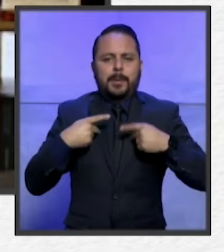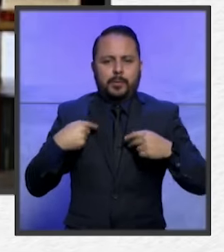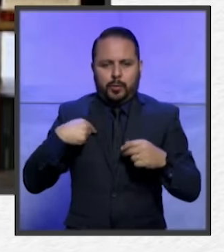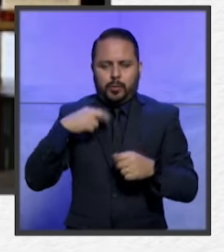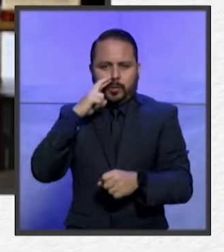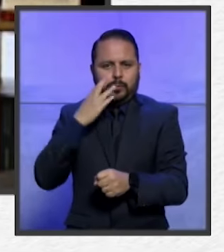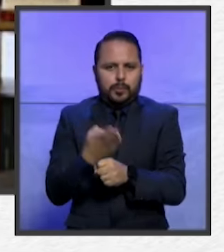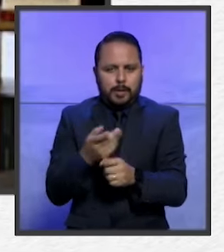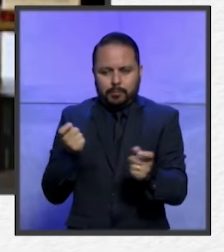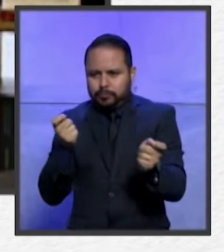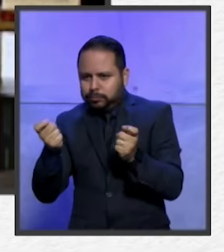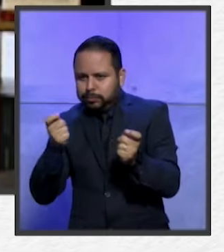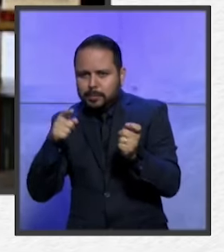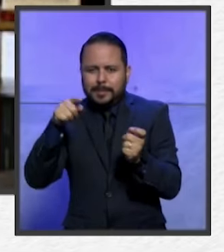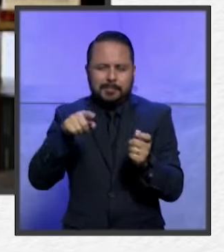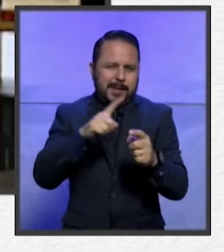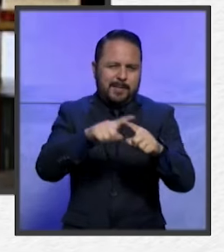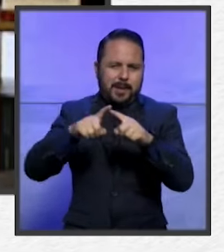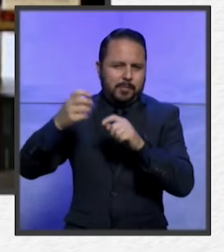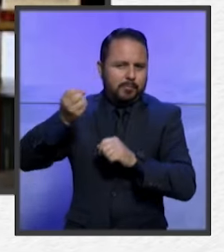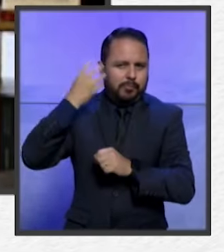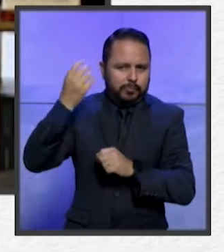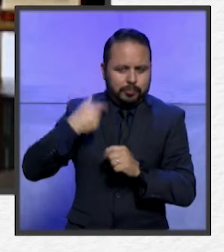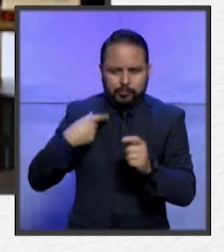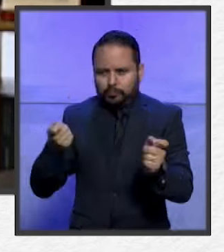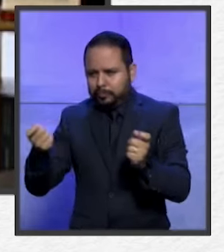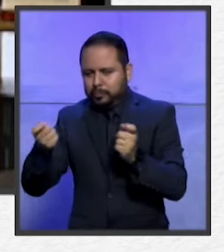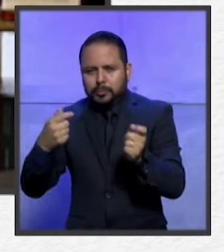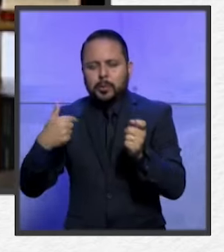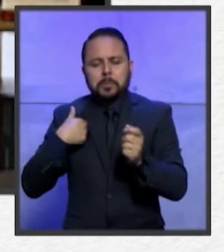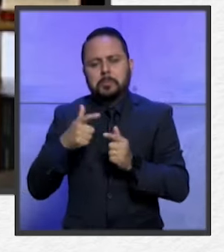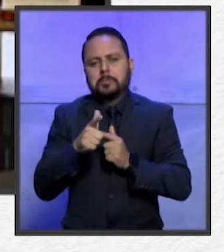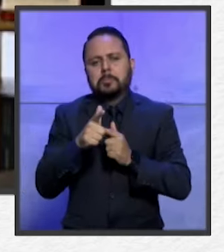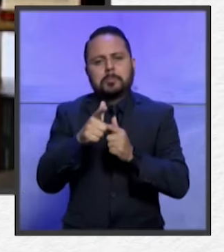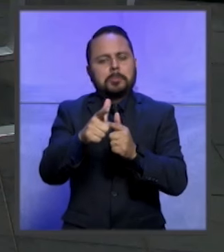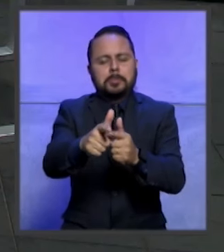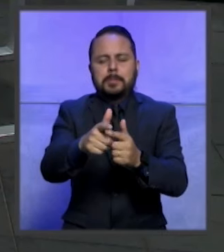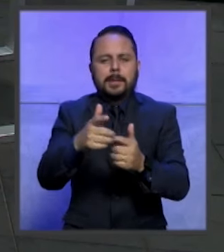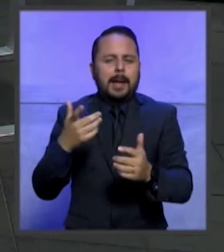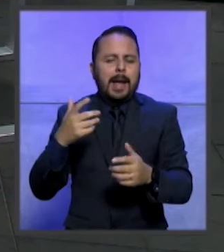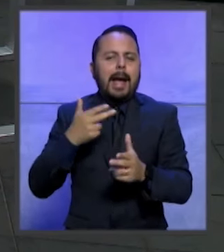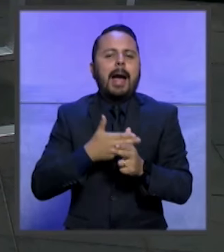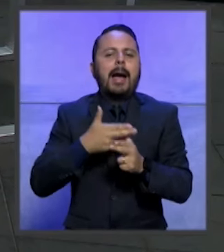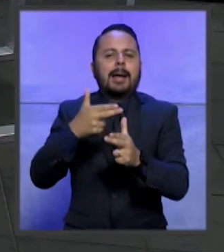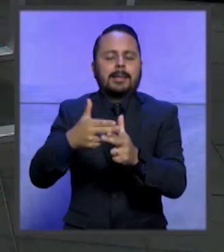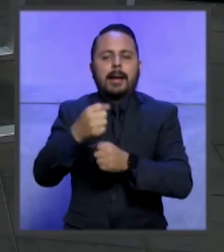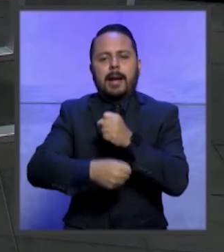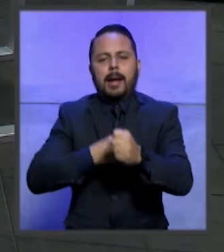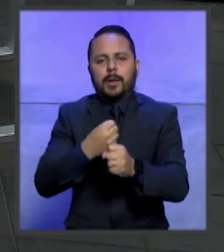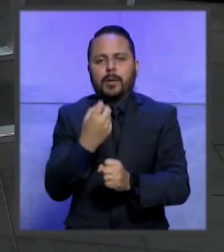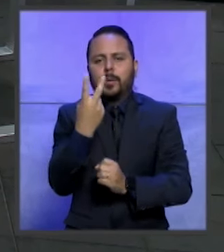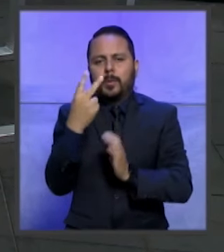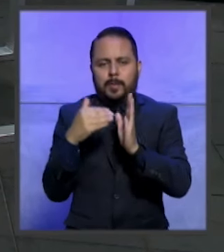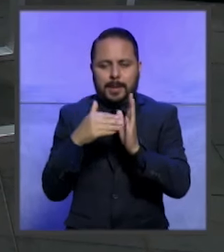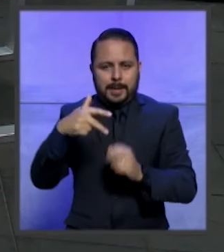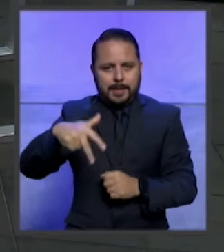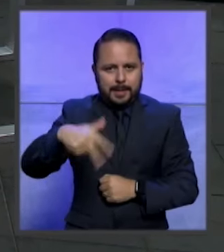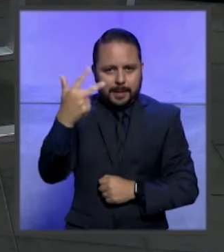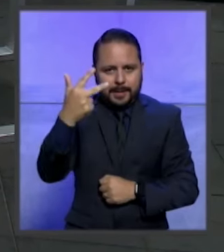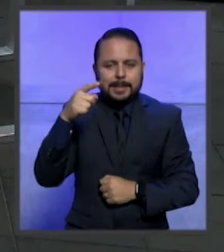los trabajos en las ponencias Y esa labor la desempeñé de forma incesante hasta que en el año